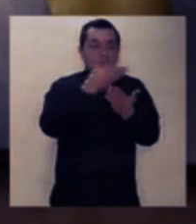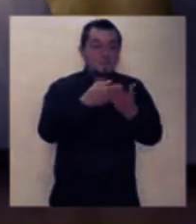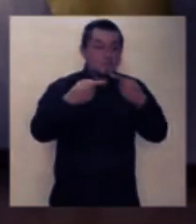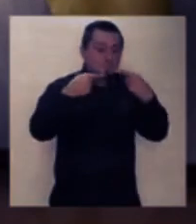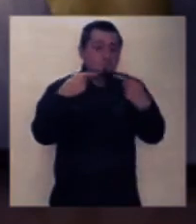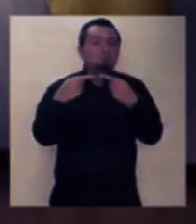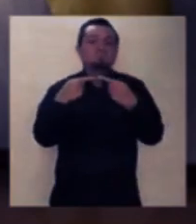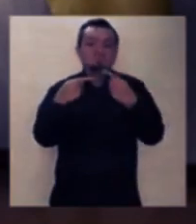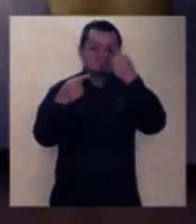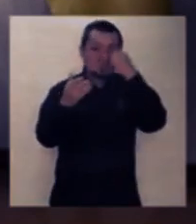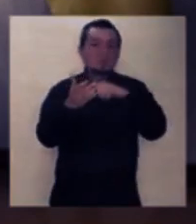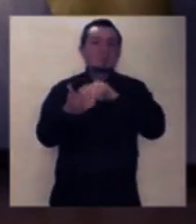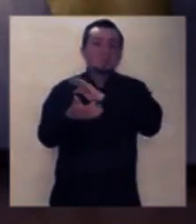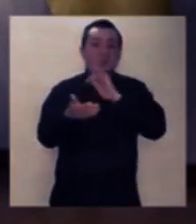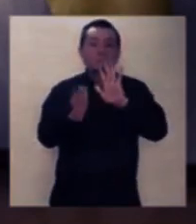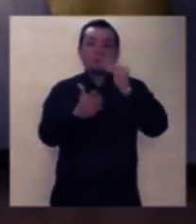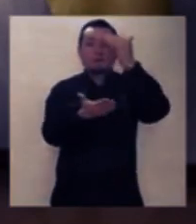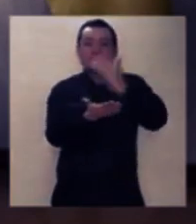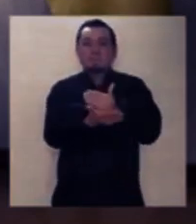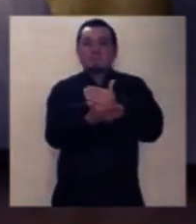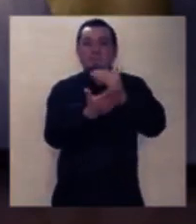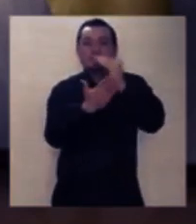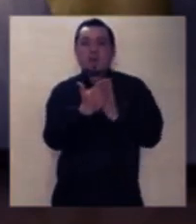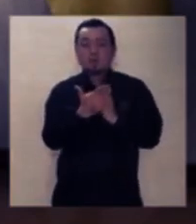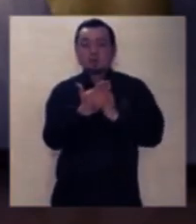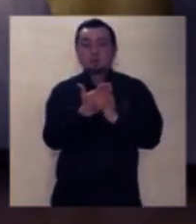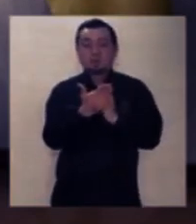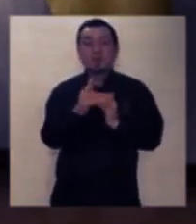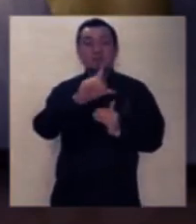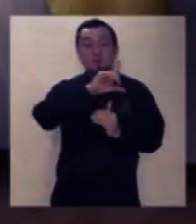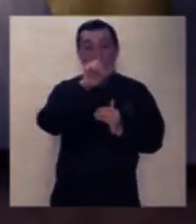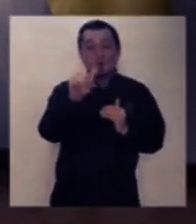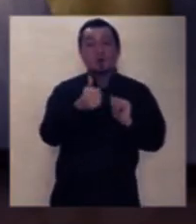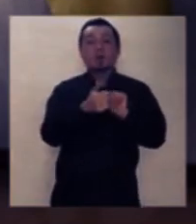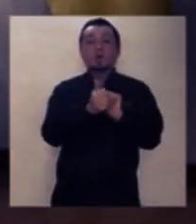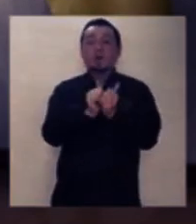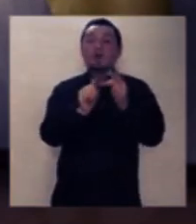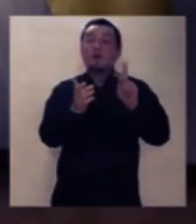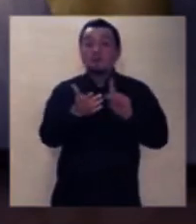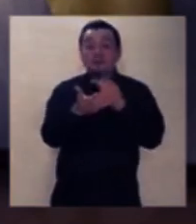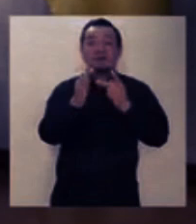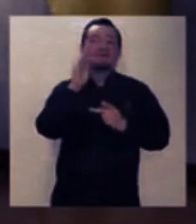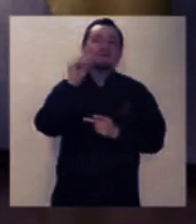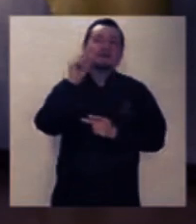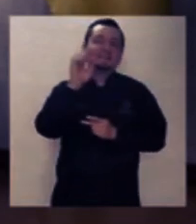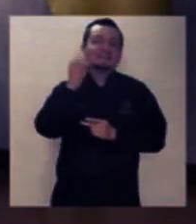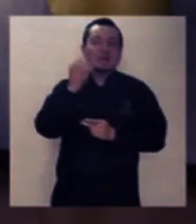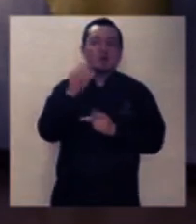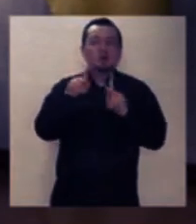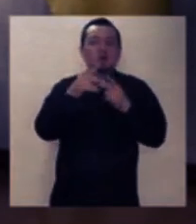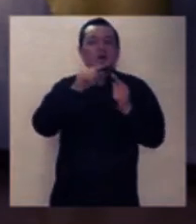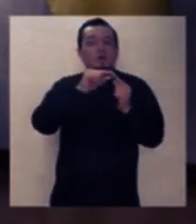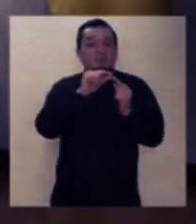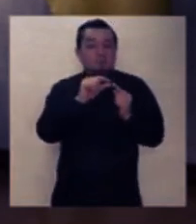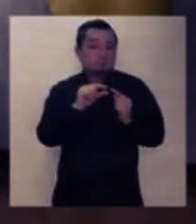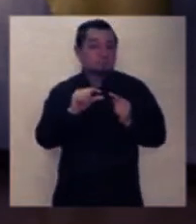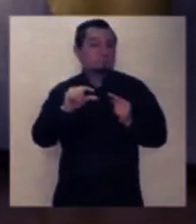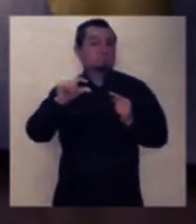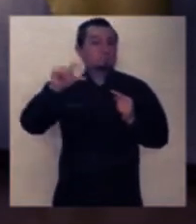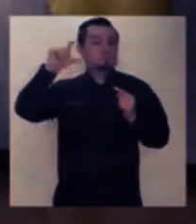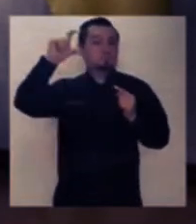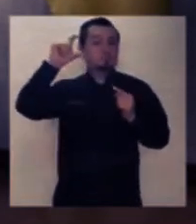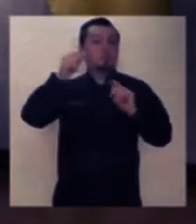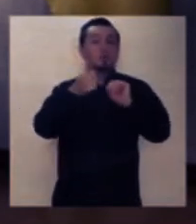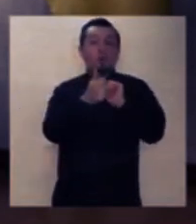mínimo sugerido por la Mesa de Salud para cortar la cadena de contagios. Después de esto, retomaríamos la actividad como estamos hoy y estaremos